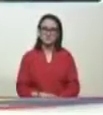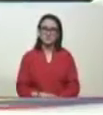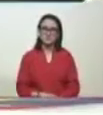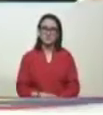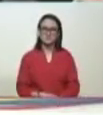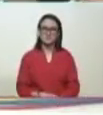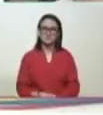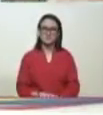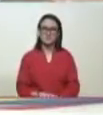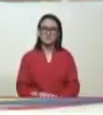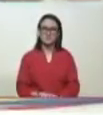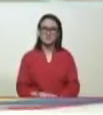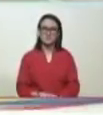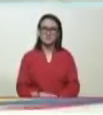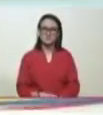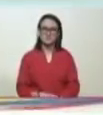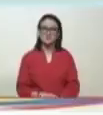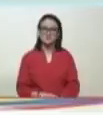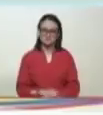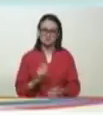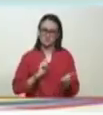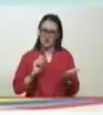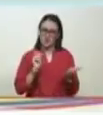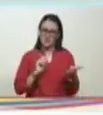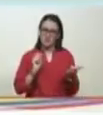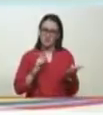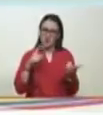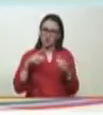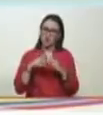Que tomen nota los que tienen que tomar nota en el mundo y aquí.